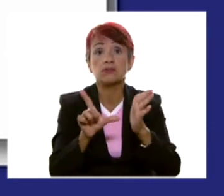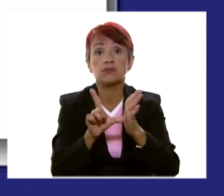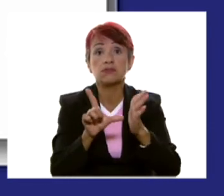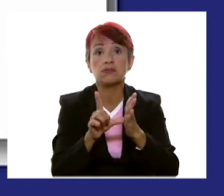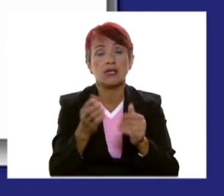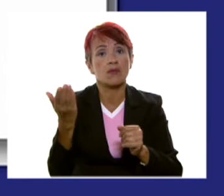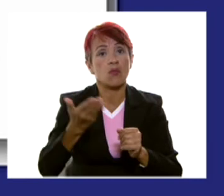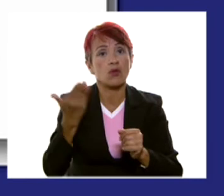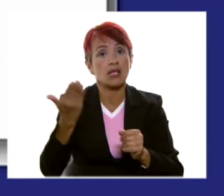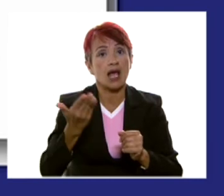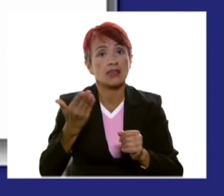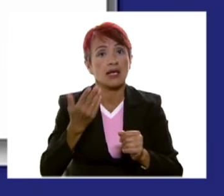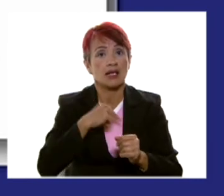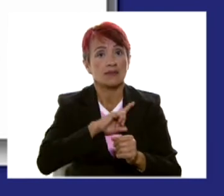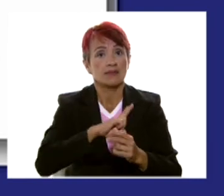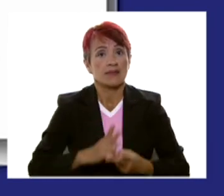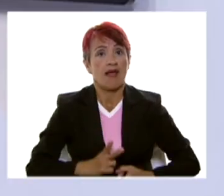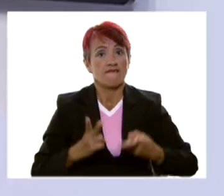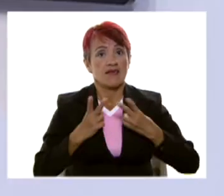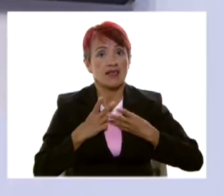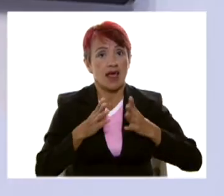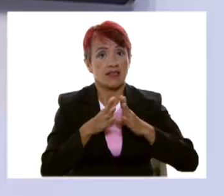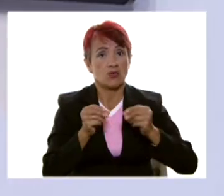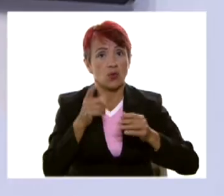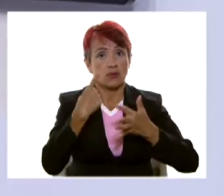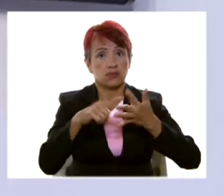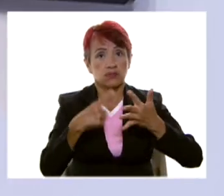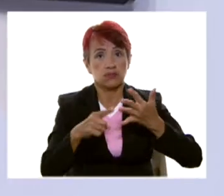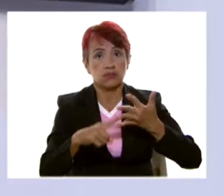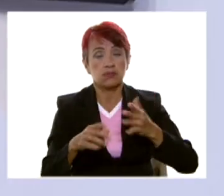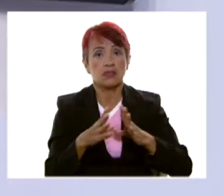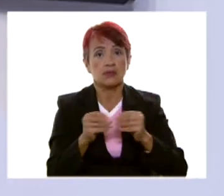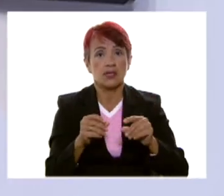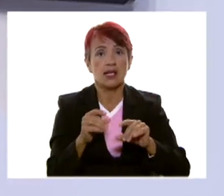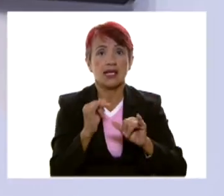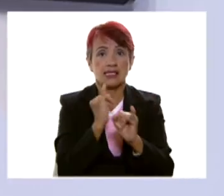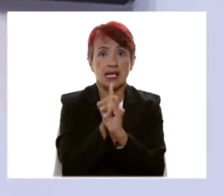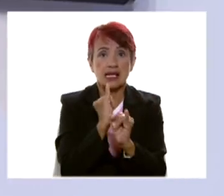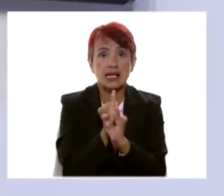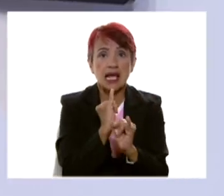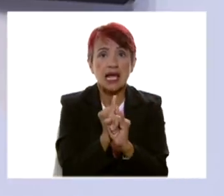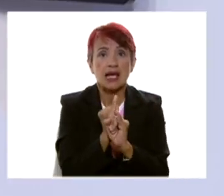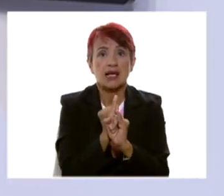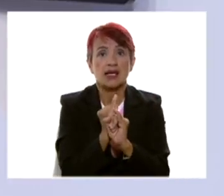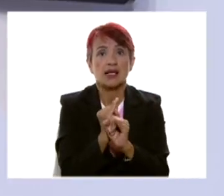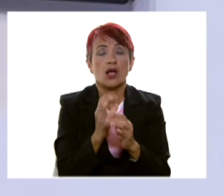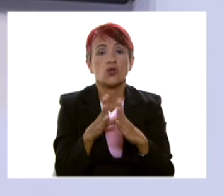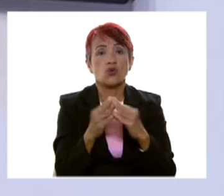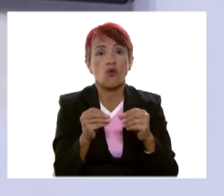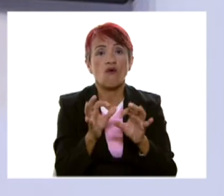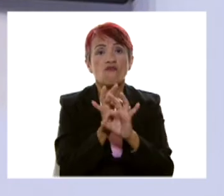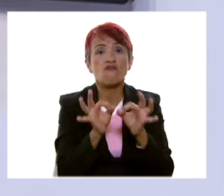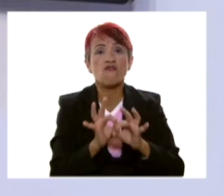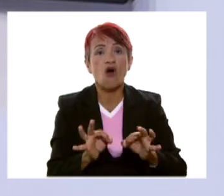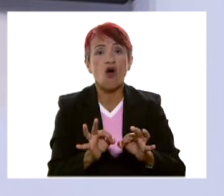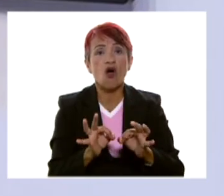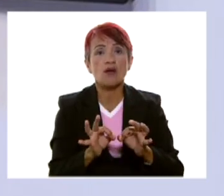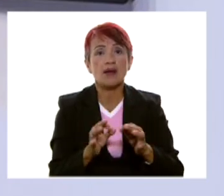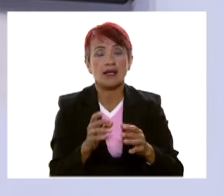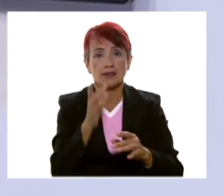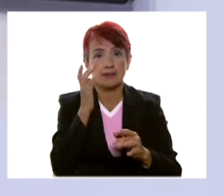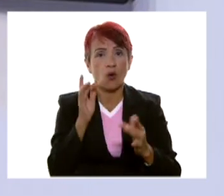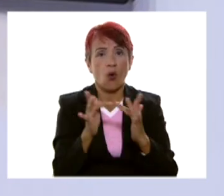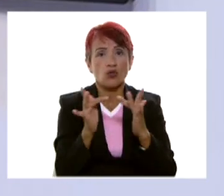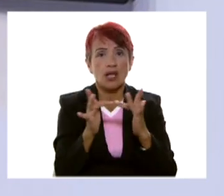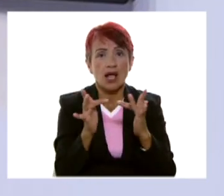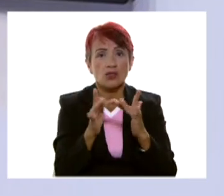parte fundamental de la vida de todos ellos. El uso de diferentes redes sociales es parte de su forma de comunicación y de contacto